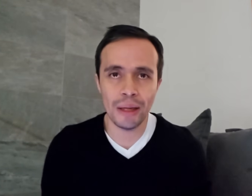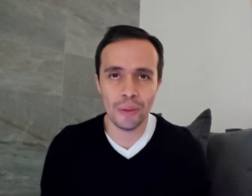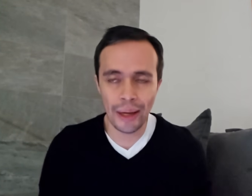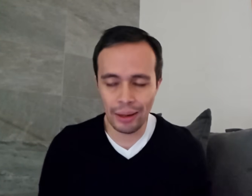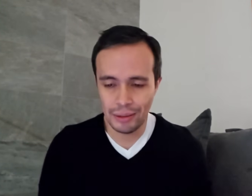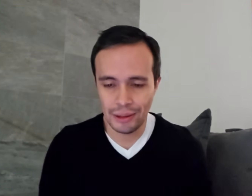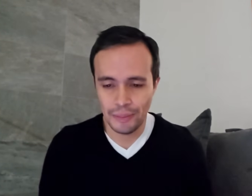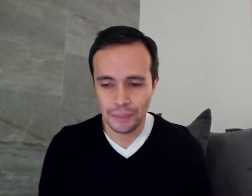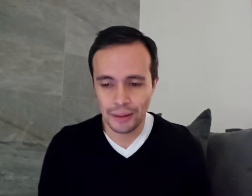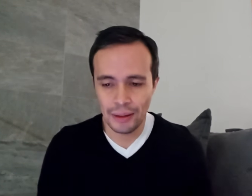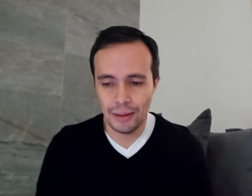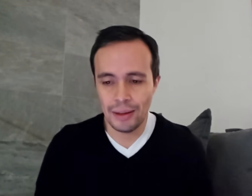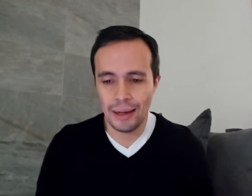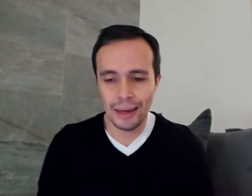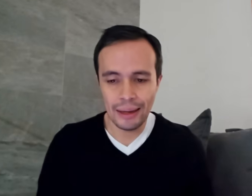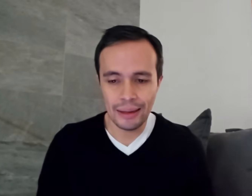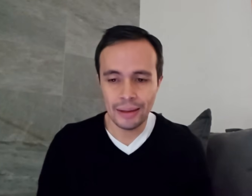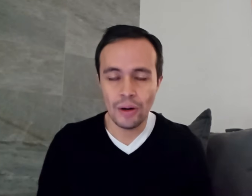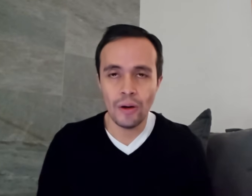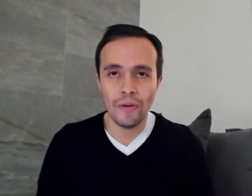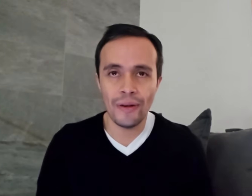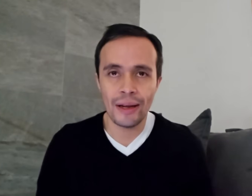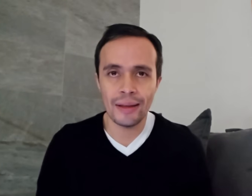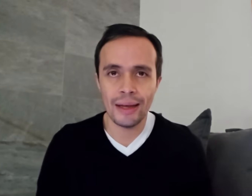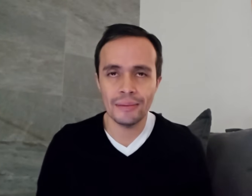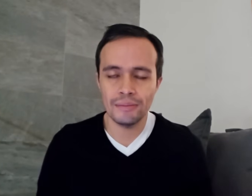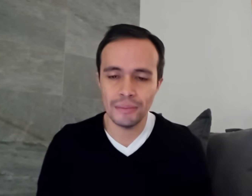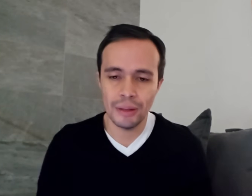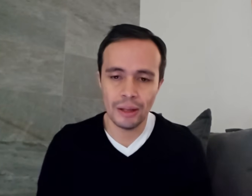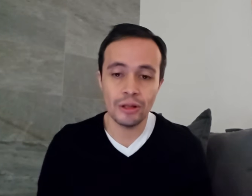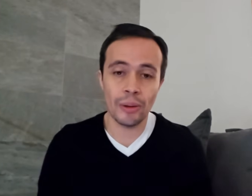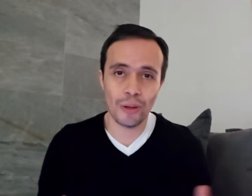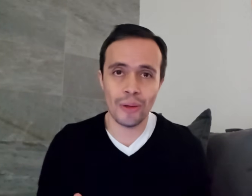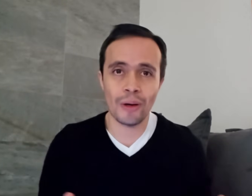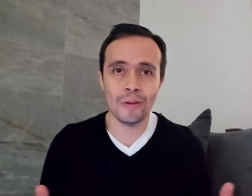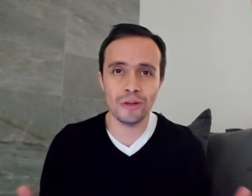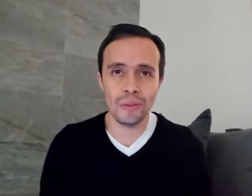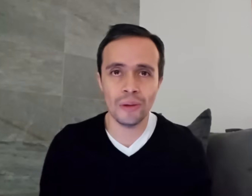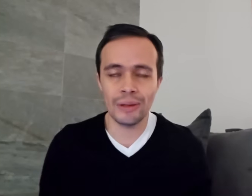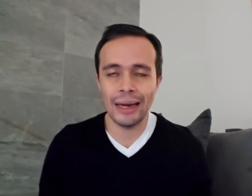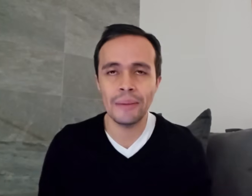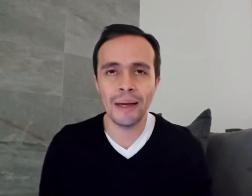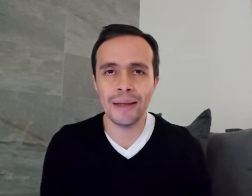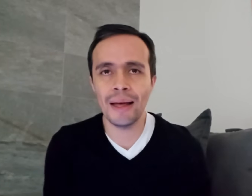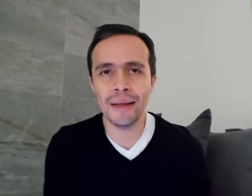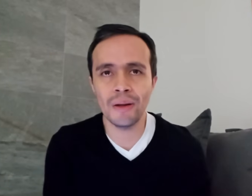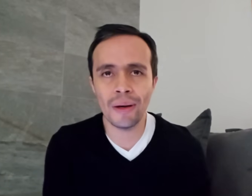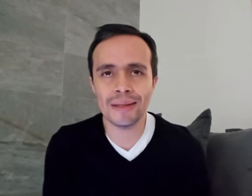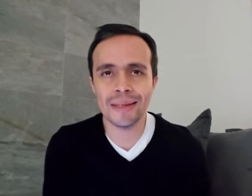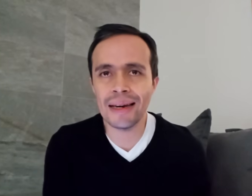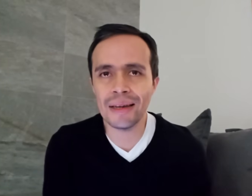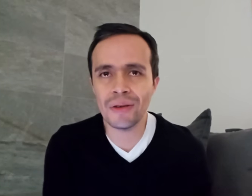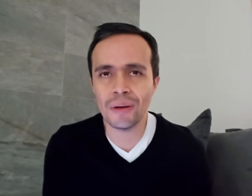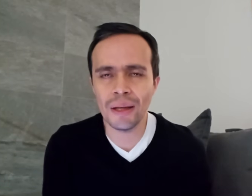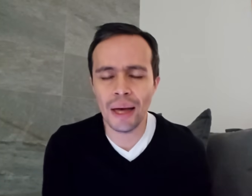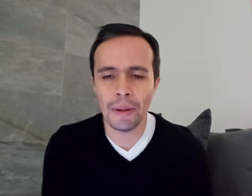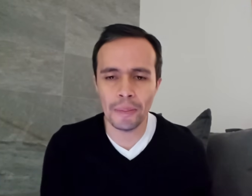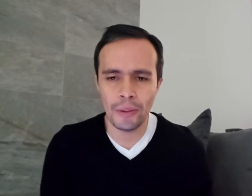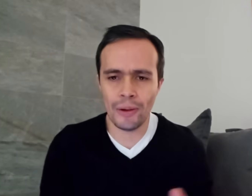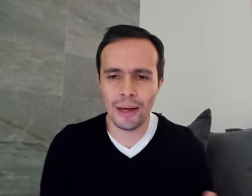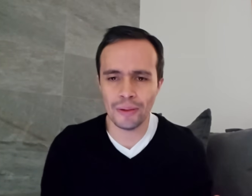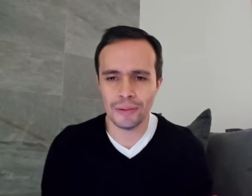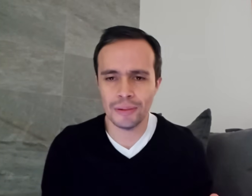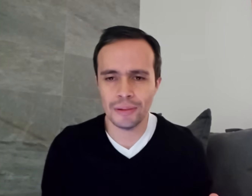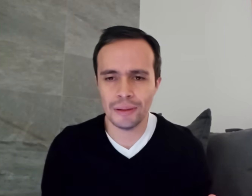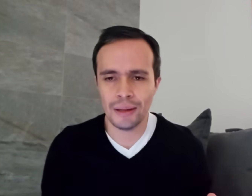para disminuir la oferta y sobre todo el consumo, la demanda de drogas? ¿Qué han hecho? A